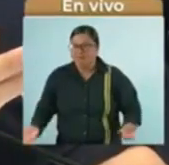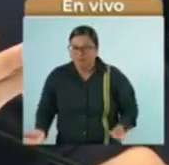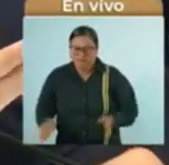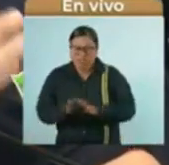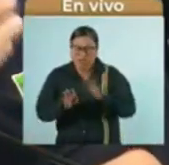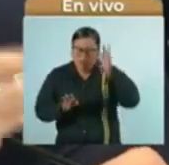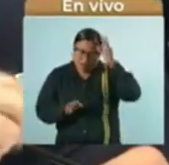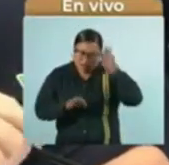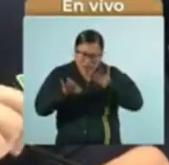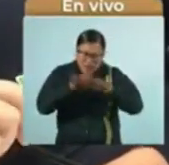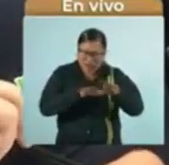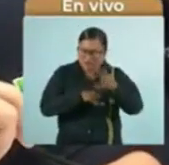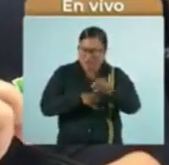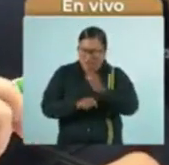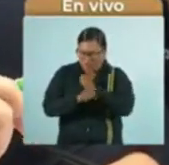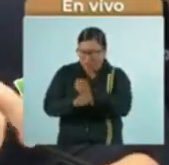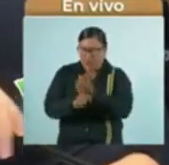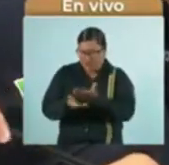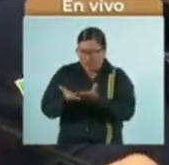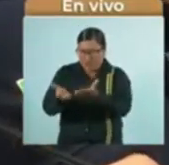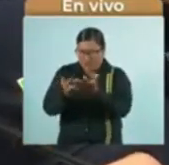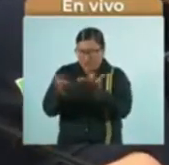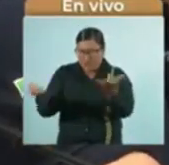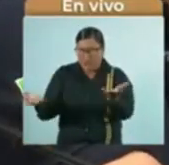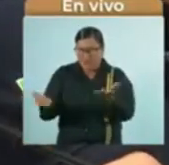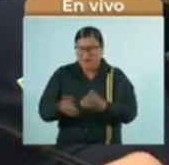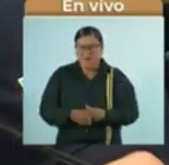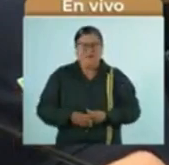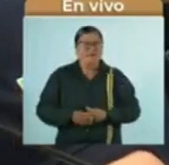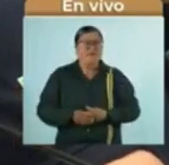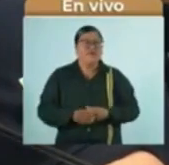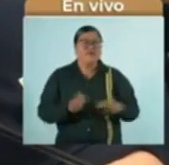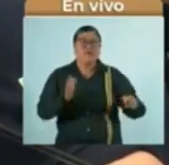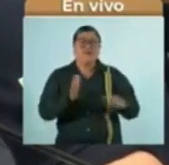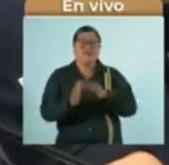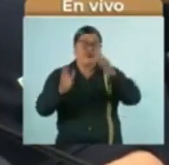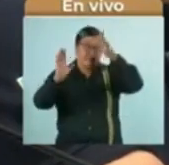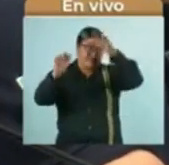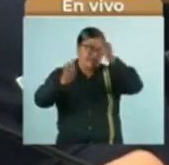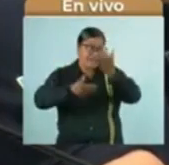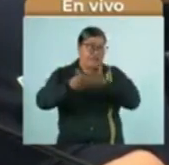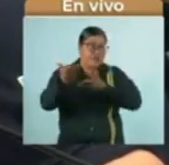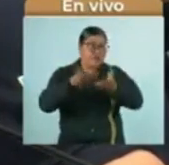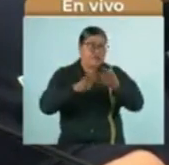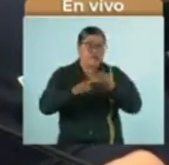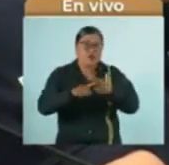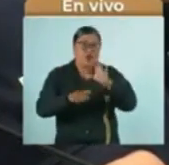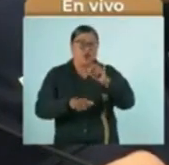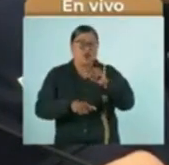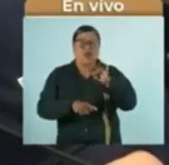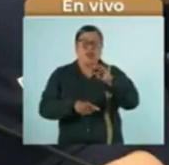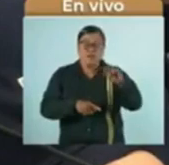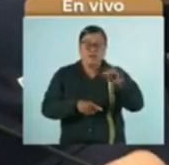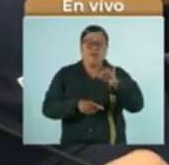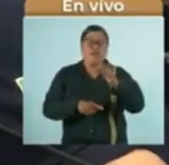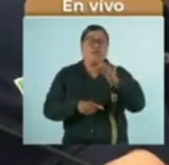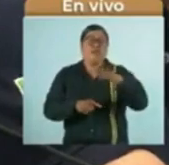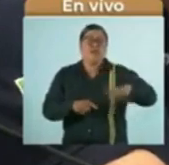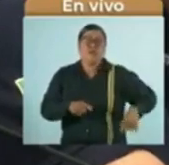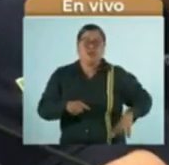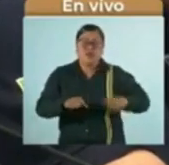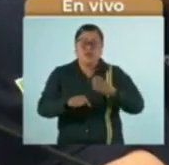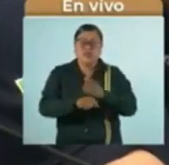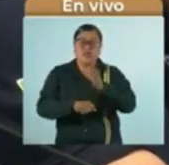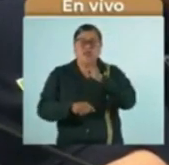ellos. Estamos protegiendo el territorio. Se firmará un convenio de colaboración entre CONAM, INSUS, Gobierno del Estado y Bienes